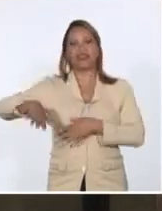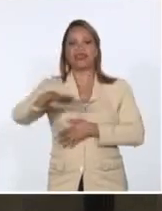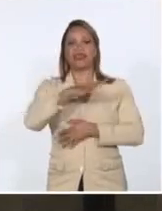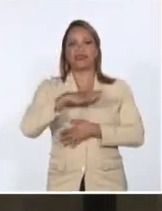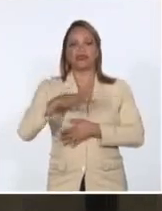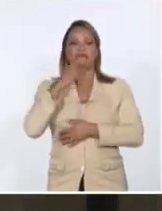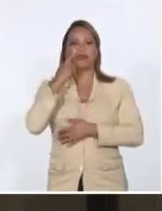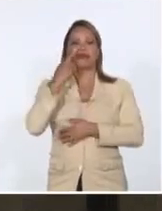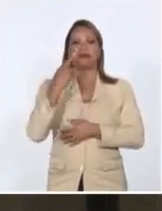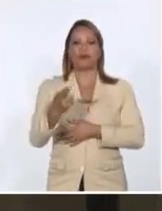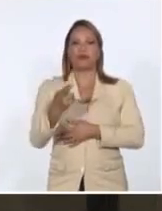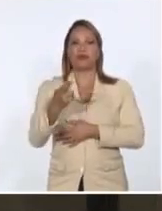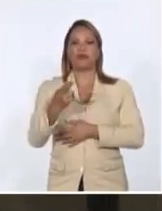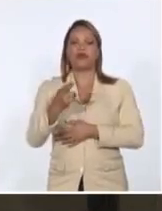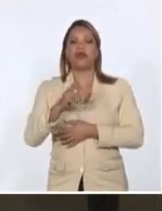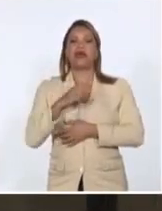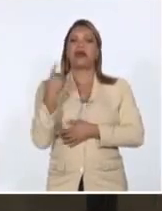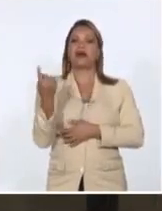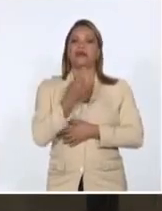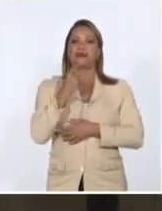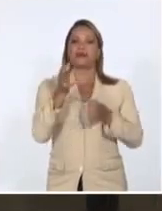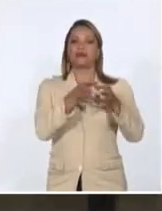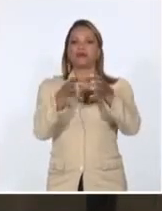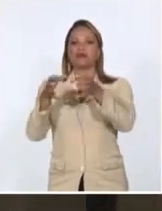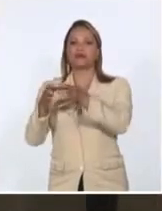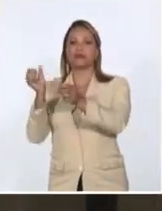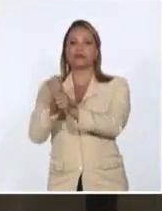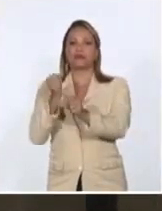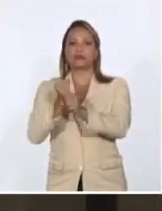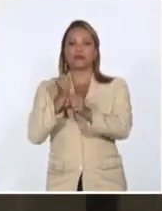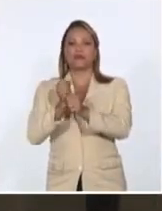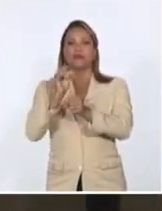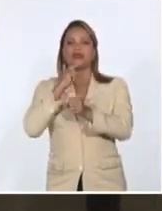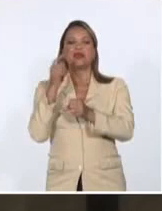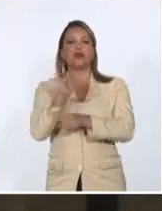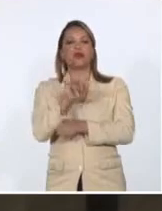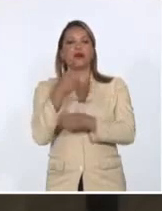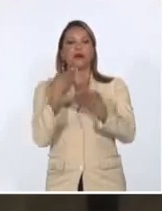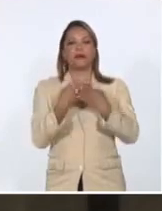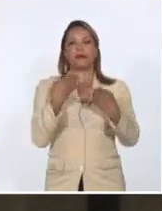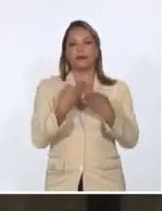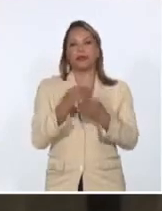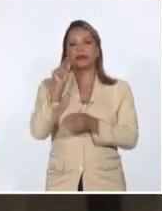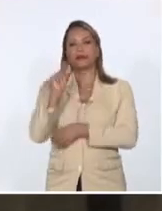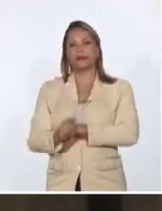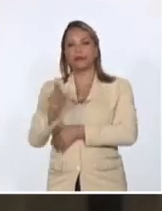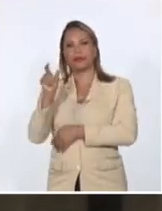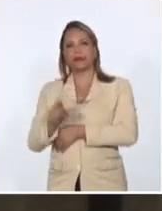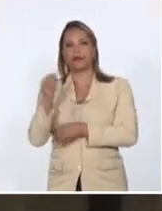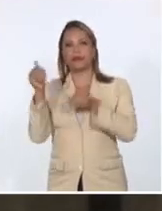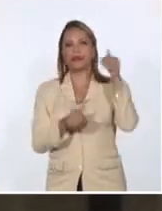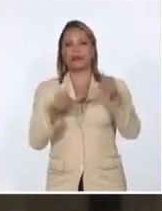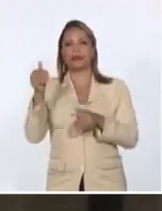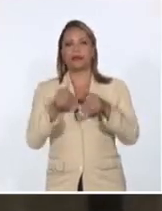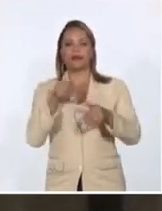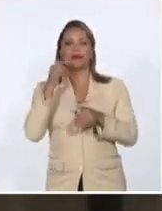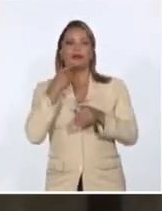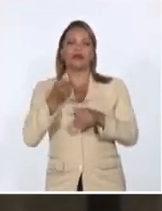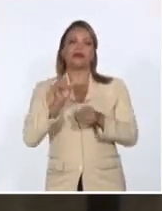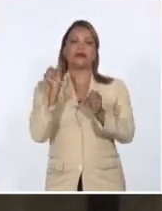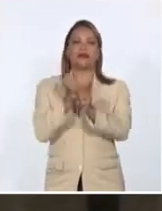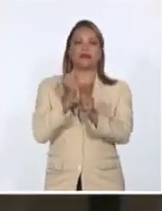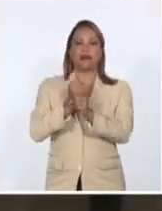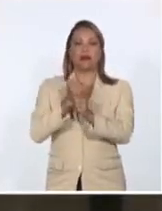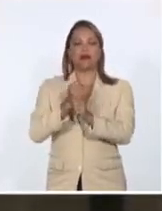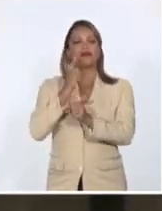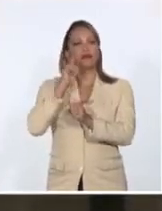reconocimiento a todos los colectivos de trabajo, con las instituciones, las personas que participaron en este empeño, y yo sé que tuvieron